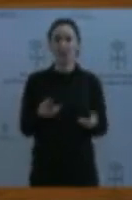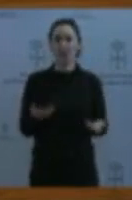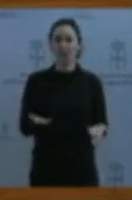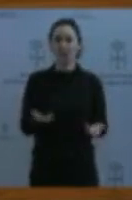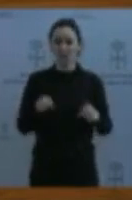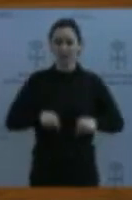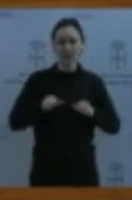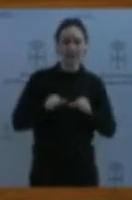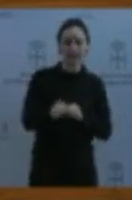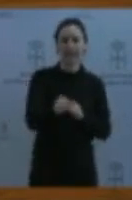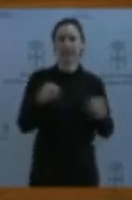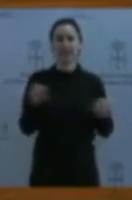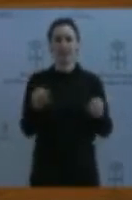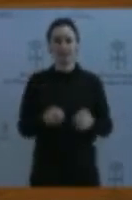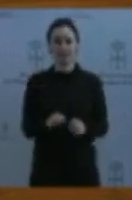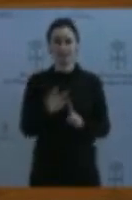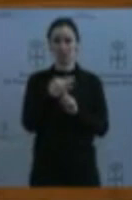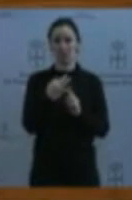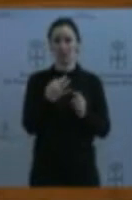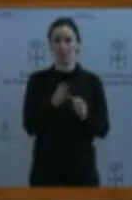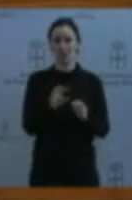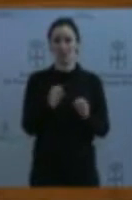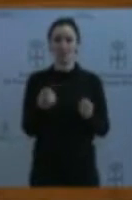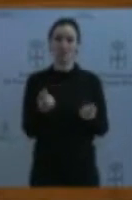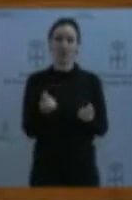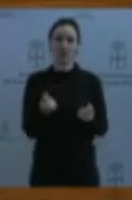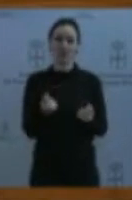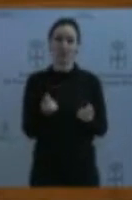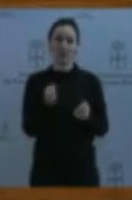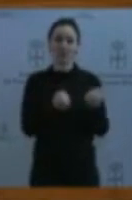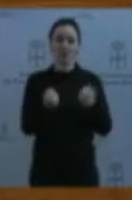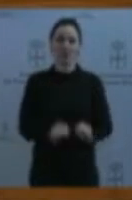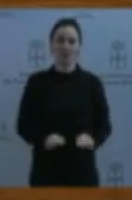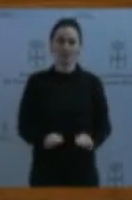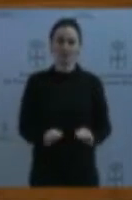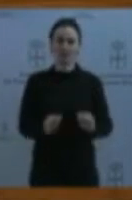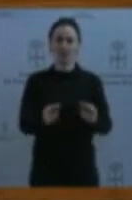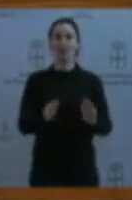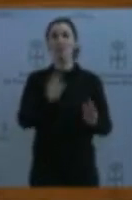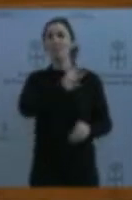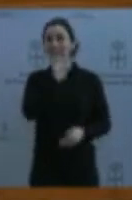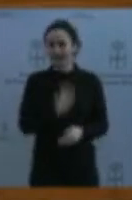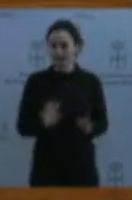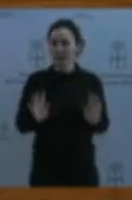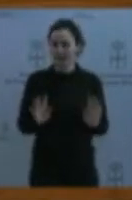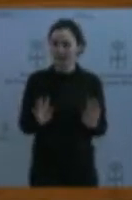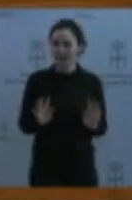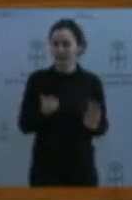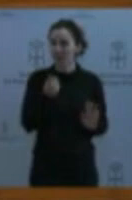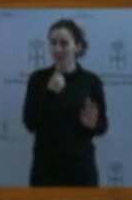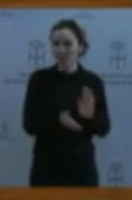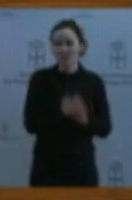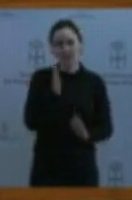recuperación frágil, donde al menor soplido nos están diciendo que la cosa no va a ir bien, eso es lo que nos